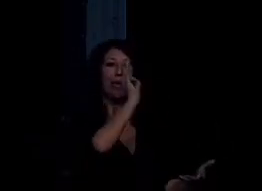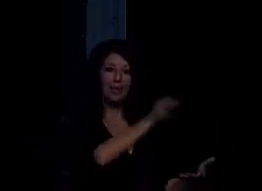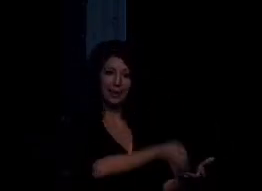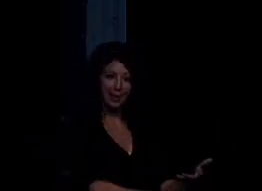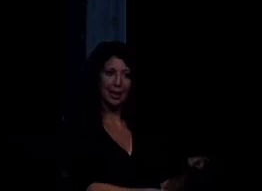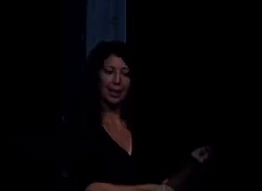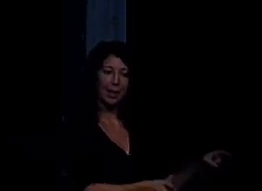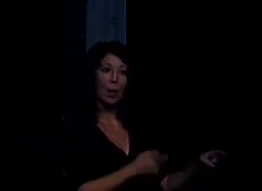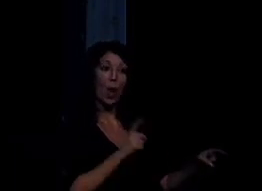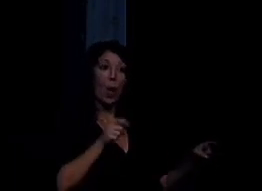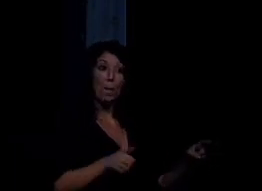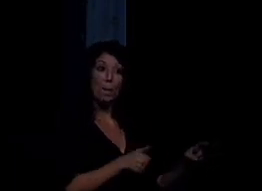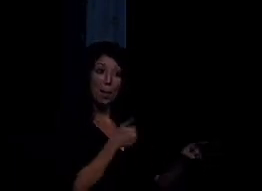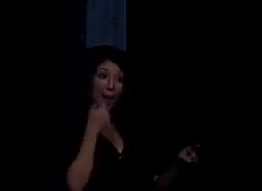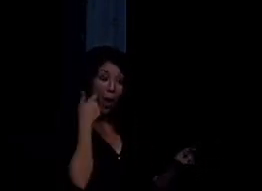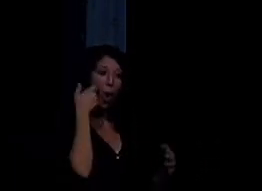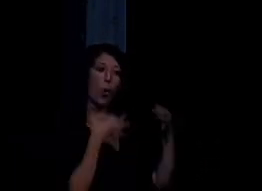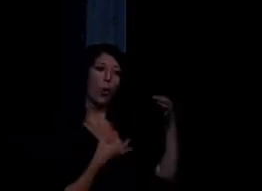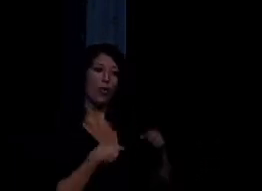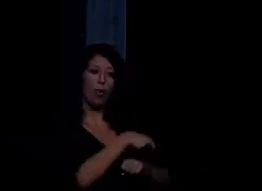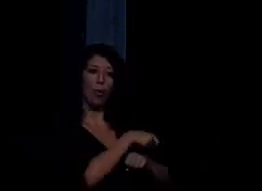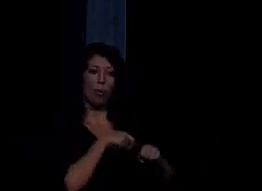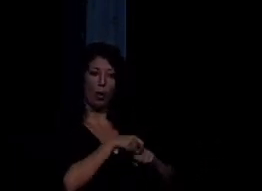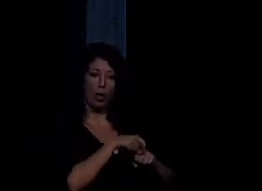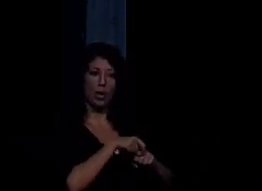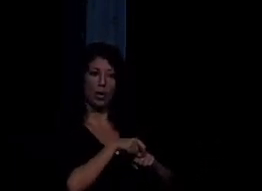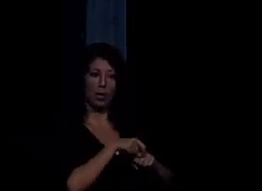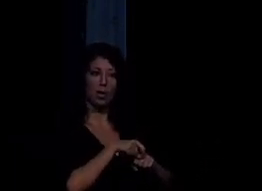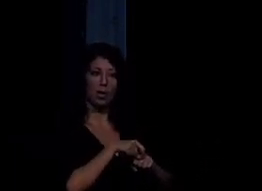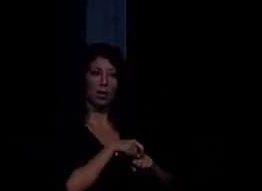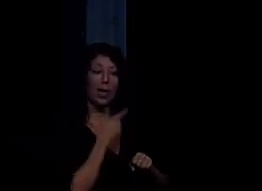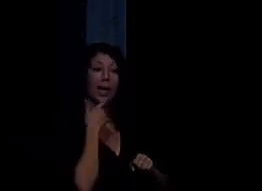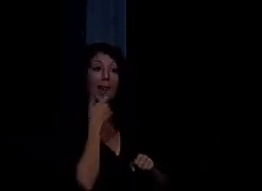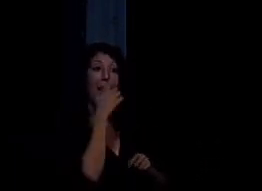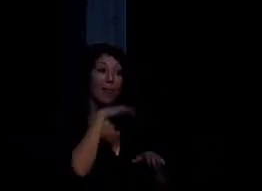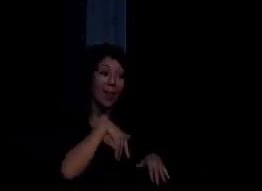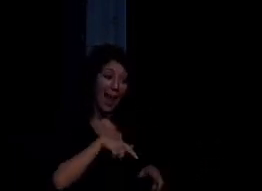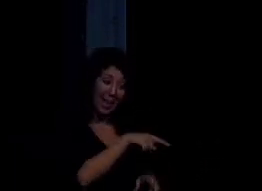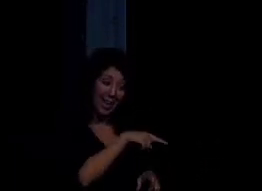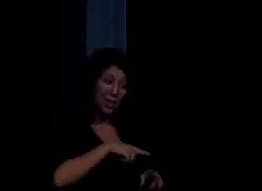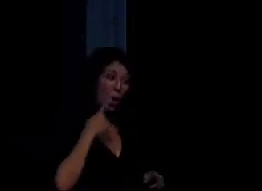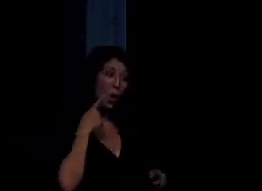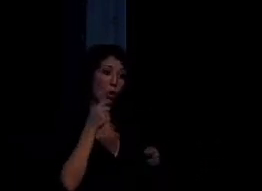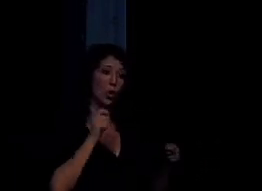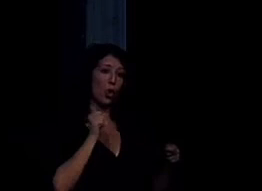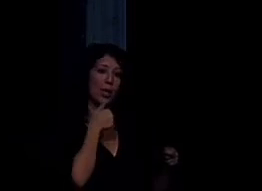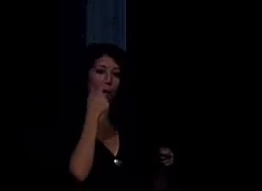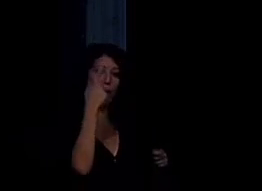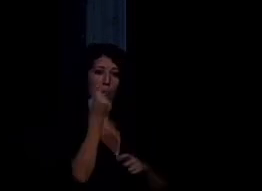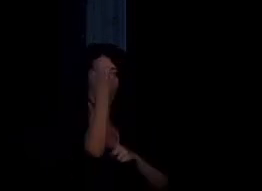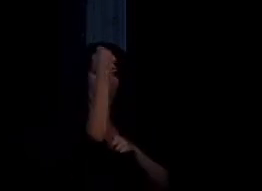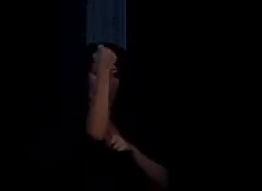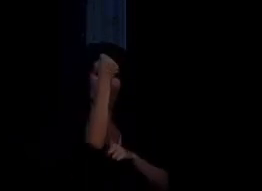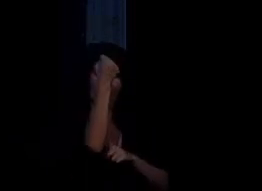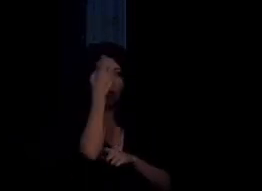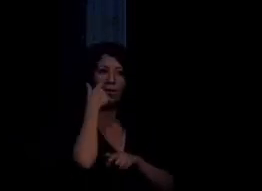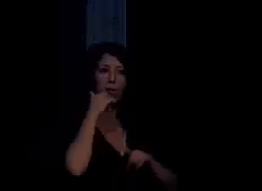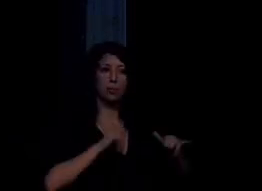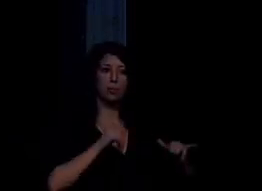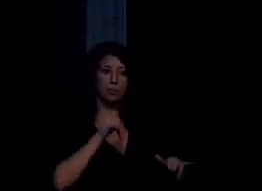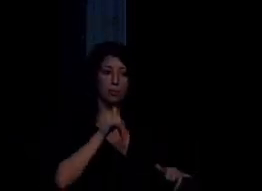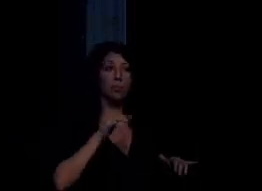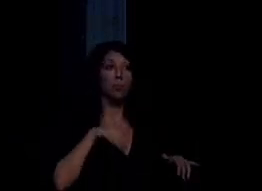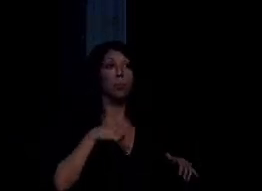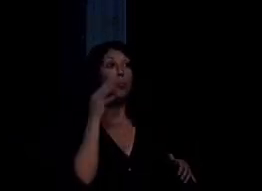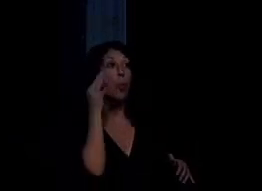primer lugar una noción jurídico-política, lo que es controlado por un cierto poder, ¿no? A mí esta definición lo que me permite es situar el